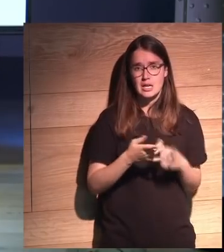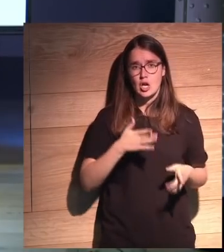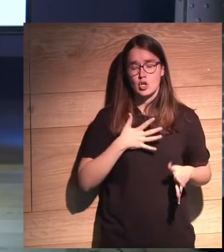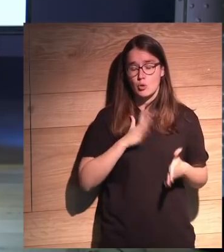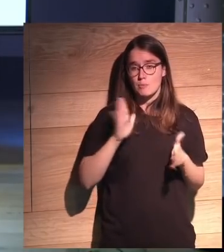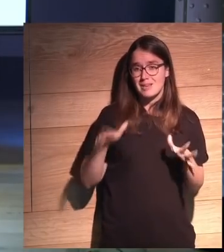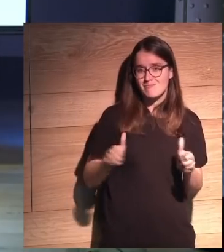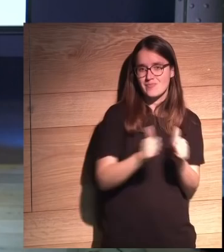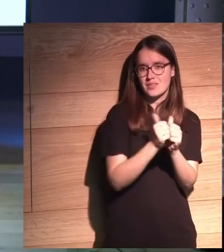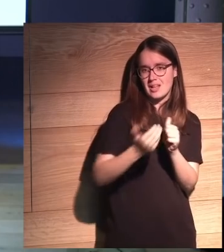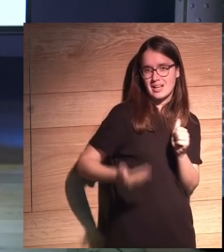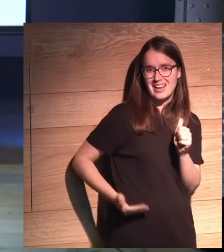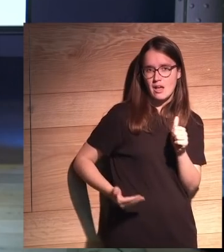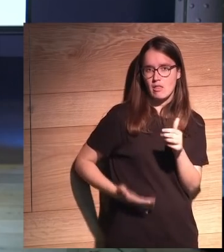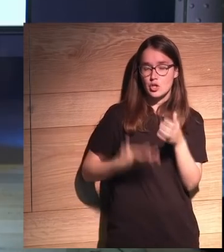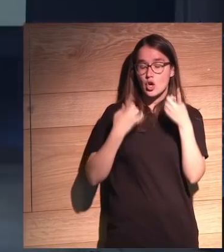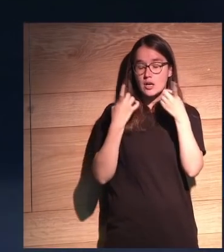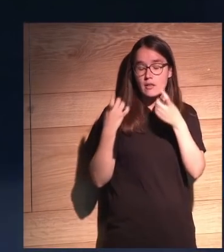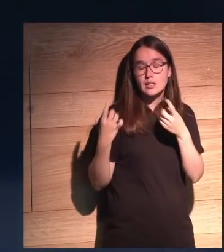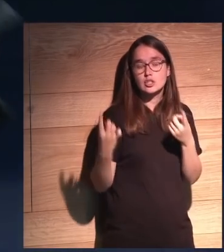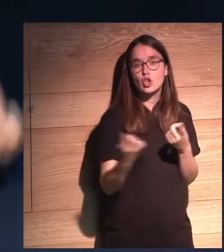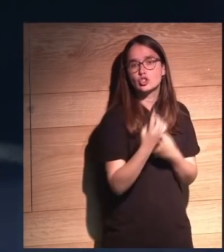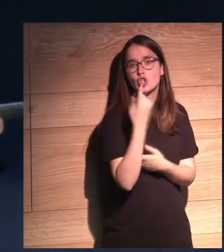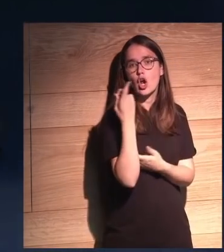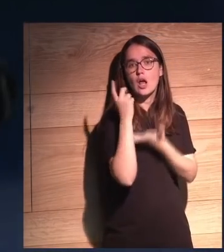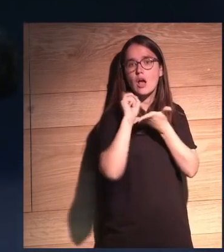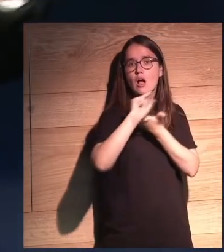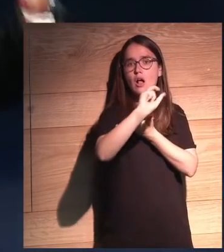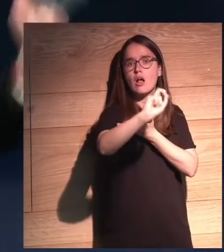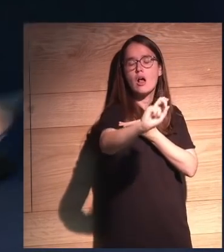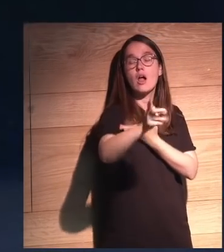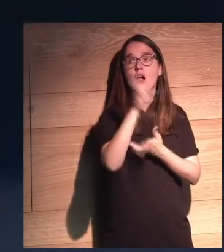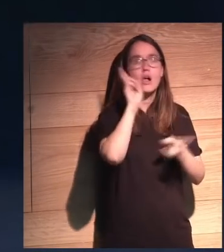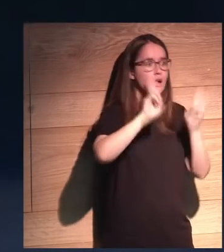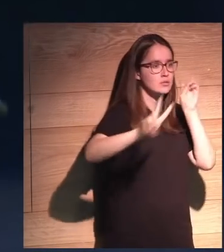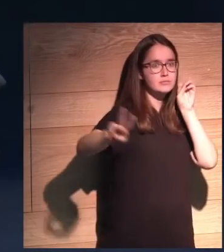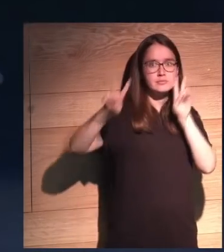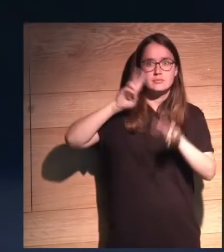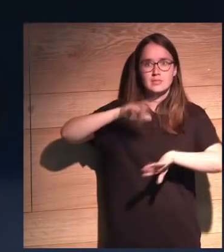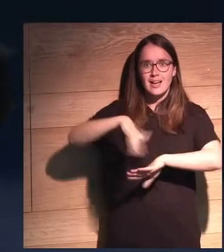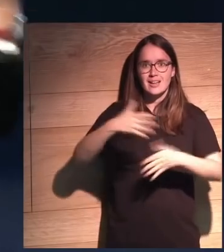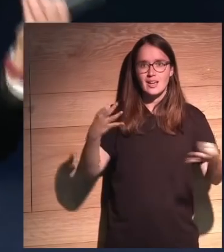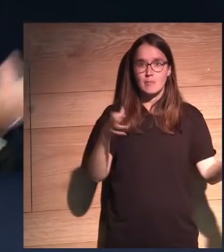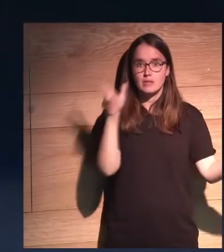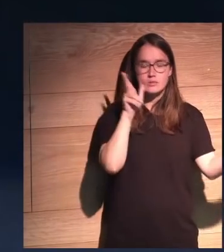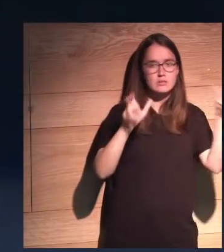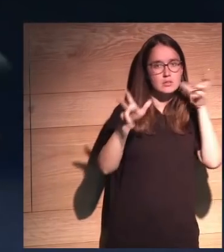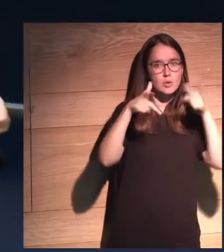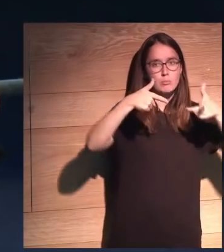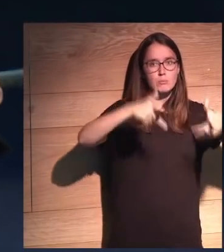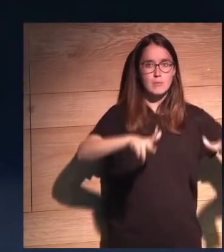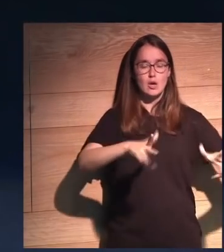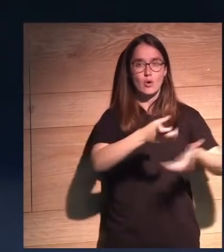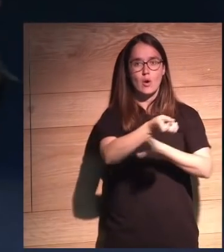de compañía. Yo necesito salir sola, pasearme sola, ver lo que pasa en las calles, sentarme en un banco